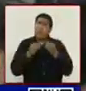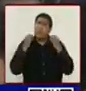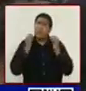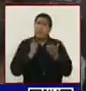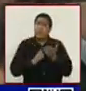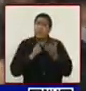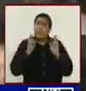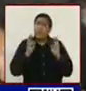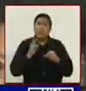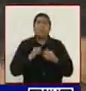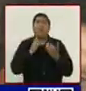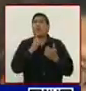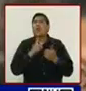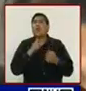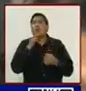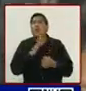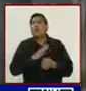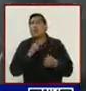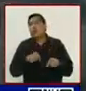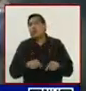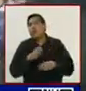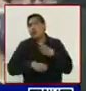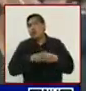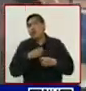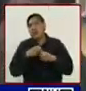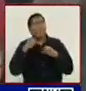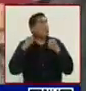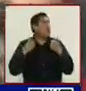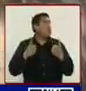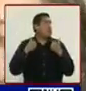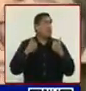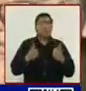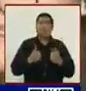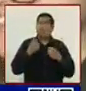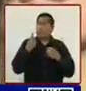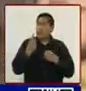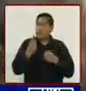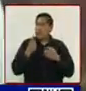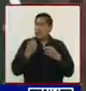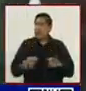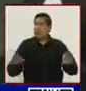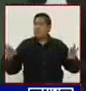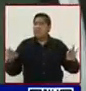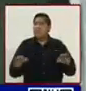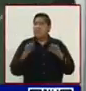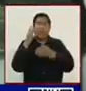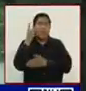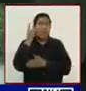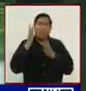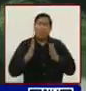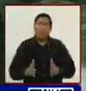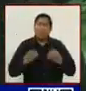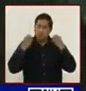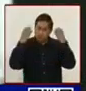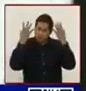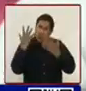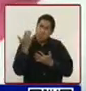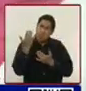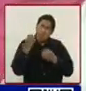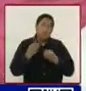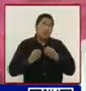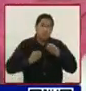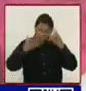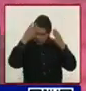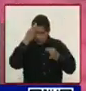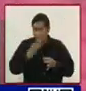en este momento. Señora, ¿cómo le está pasando aquí en la feria? Excelente. Es una fiesta de los bolivianos con mucha esperanza, con mucha fe,